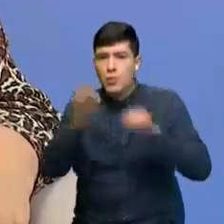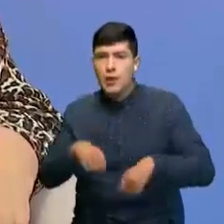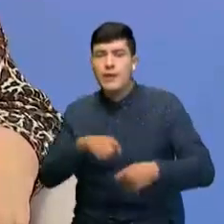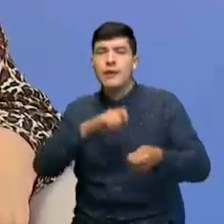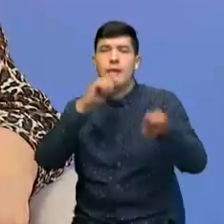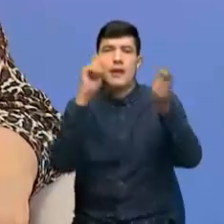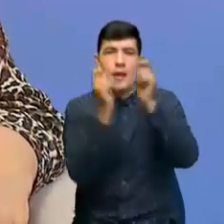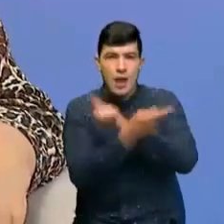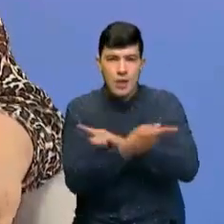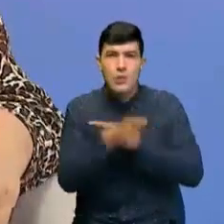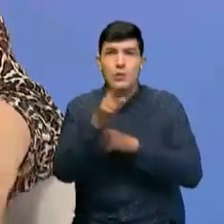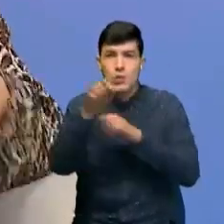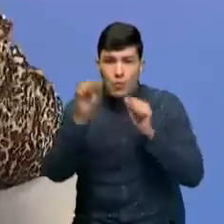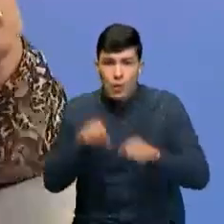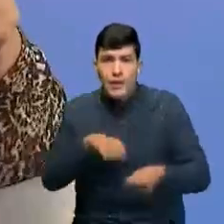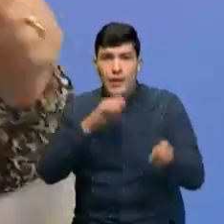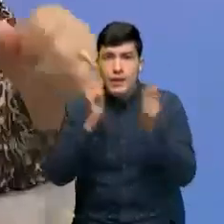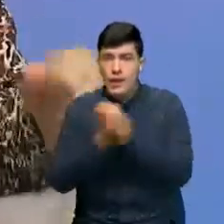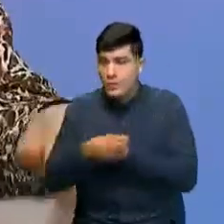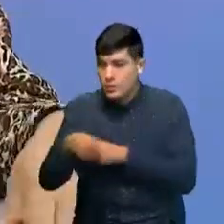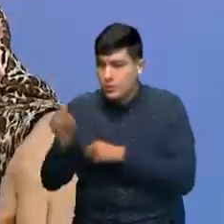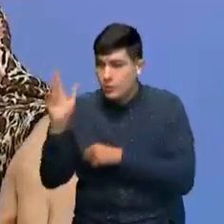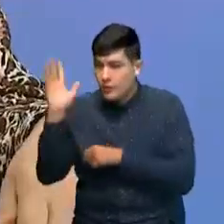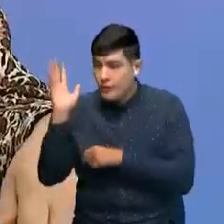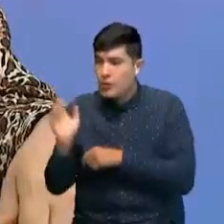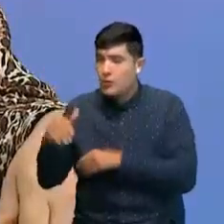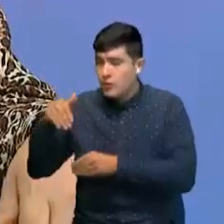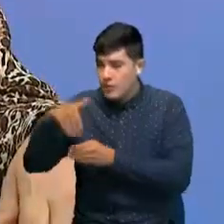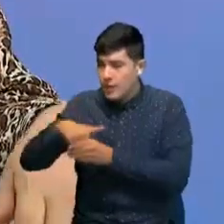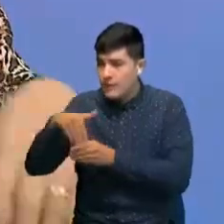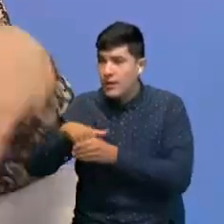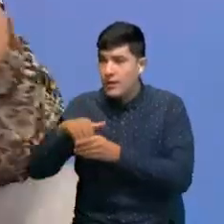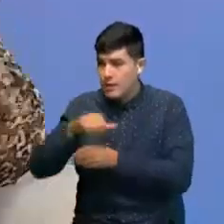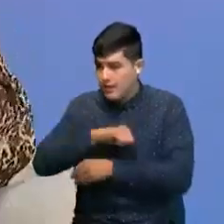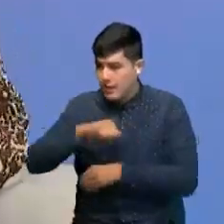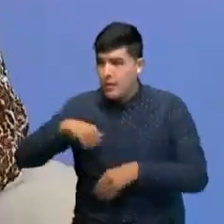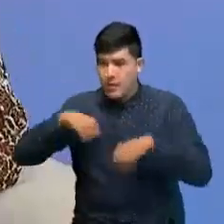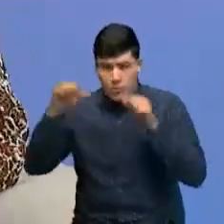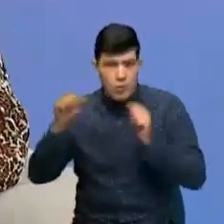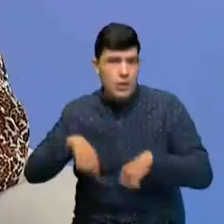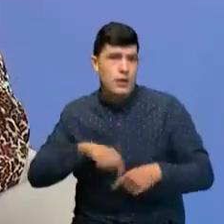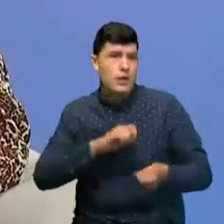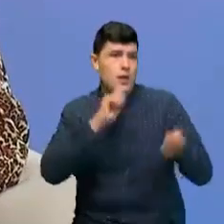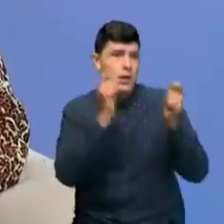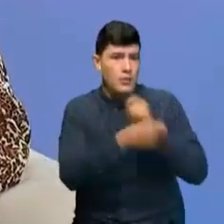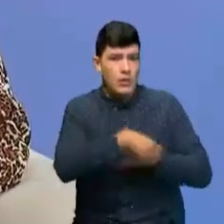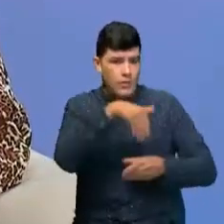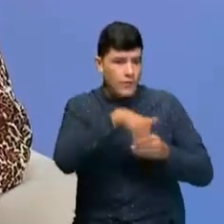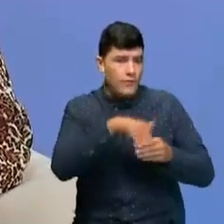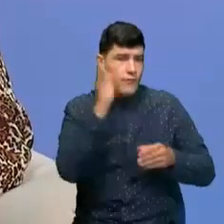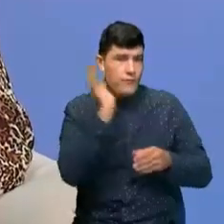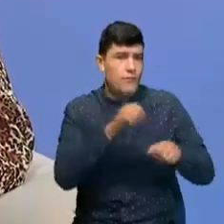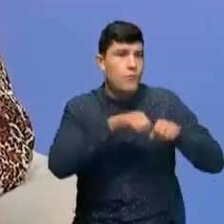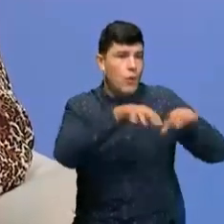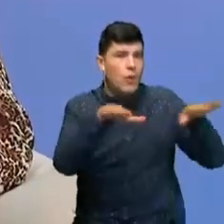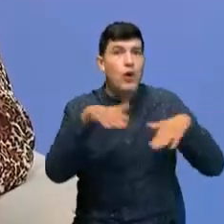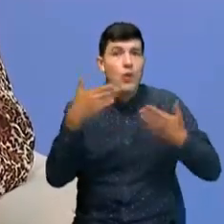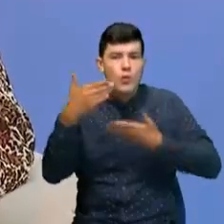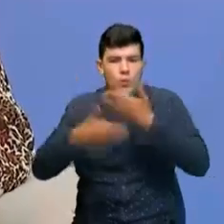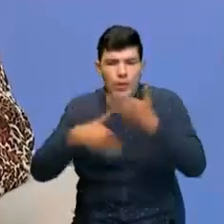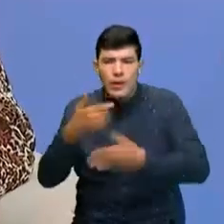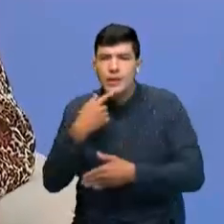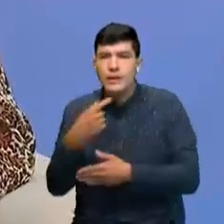de ese fondo privado al régimen de prima media con prestación definida. ¿A través de qué lo puede hacer? De un proceso que se